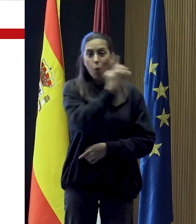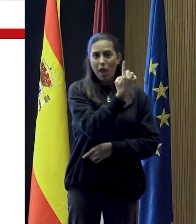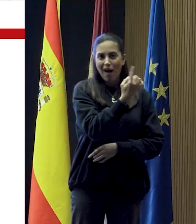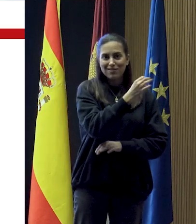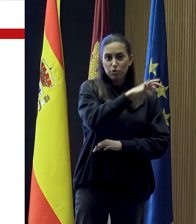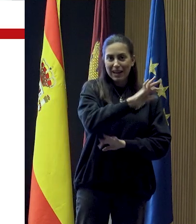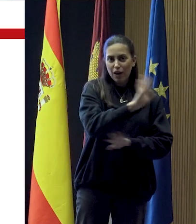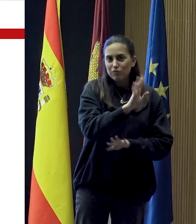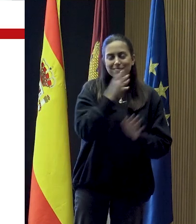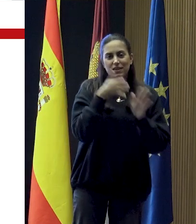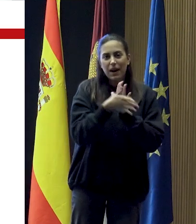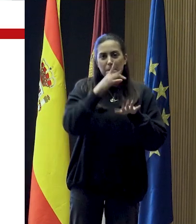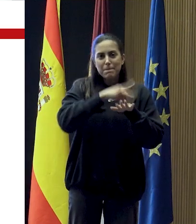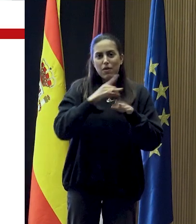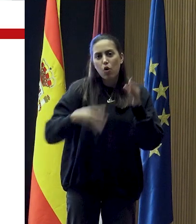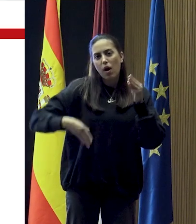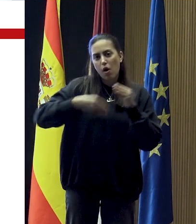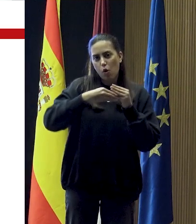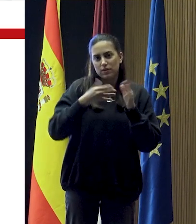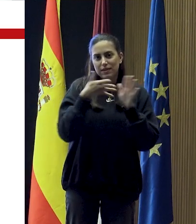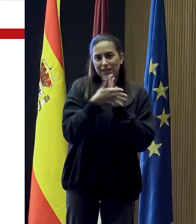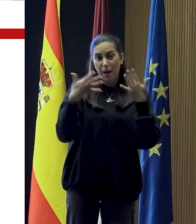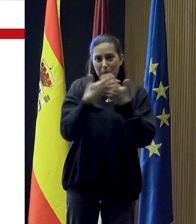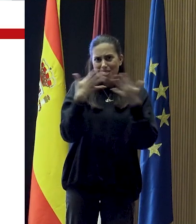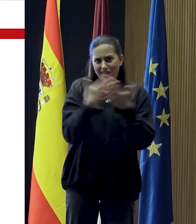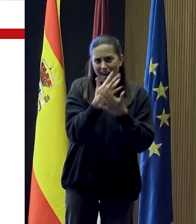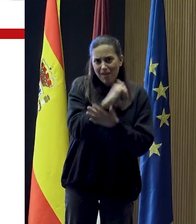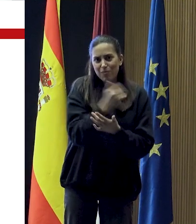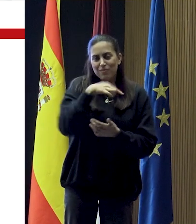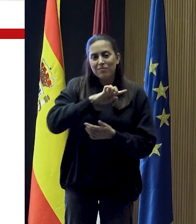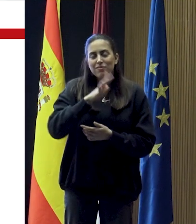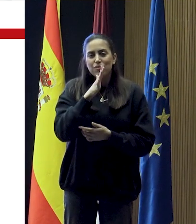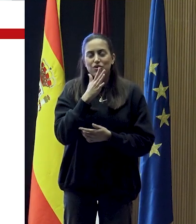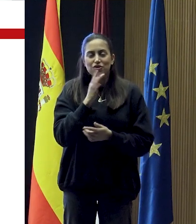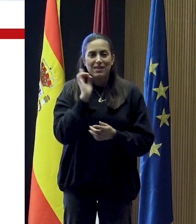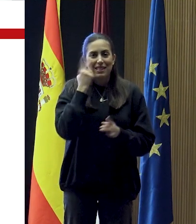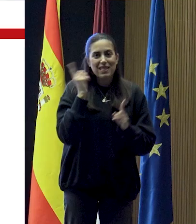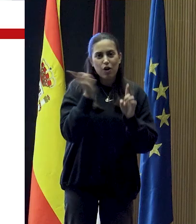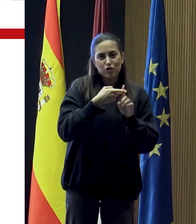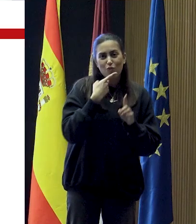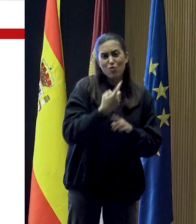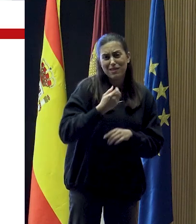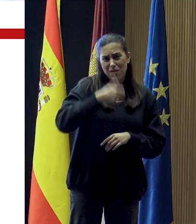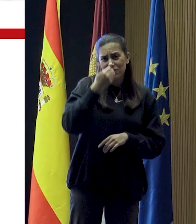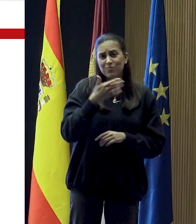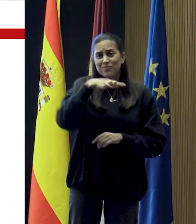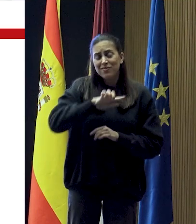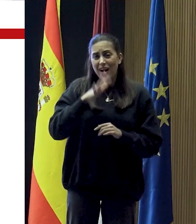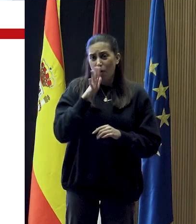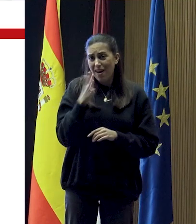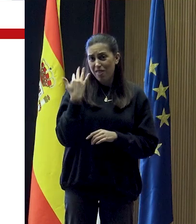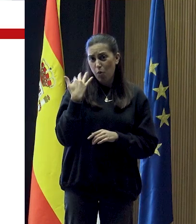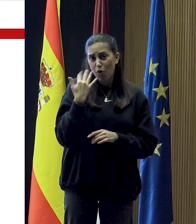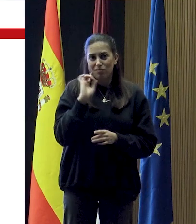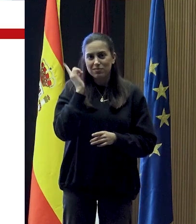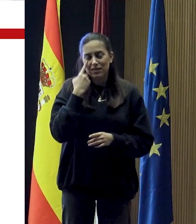tenemos copatologías. Y esto dificulta todavía más el diagnóstico diferencial. Esto es algo que estamos aprendiendo ahora desde hace